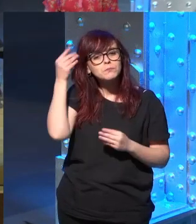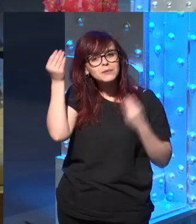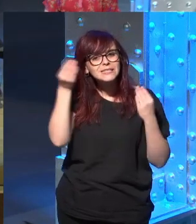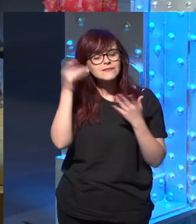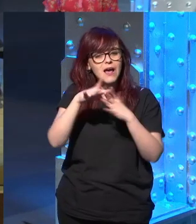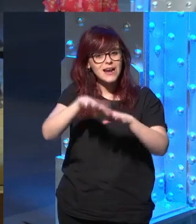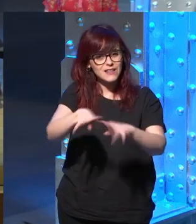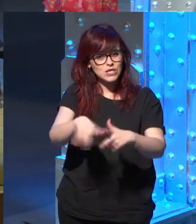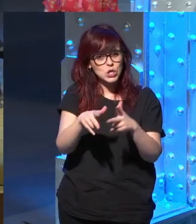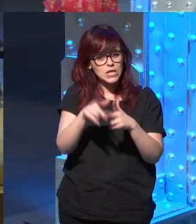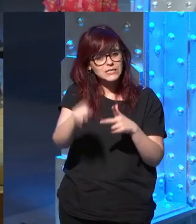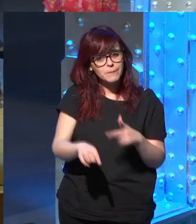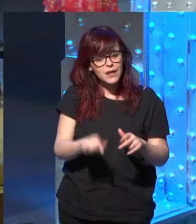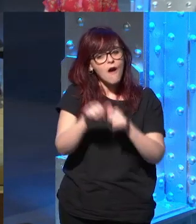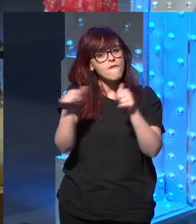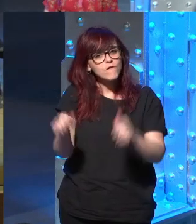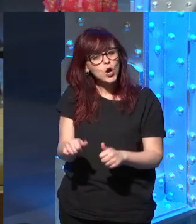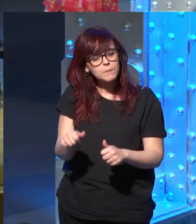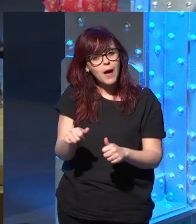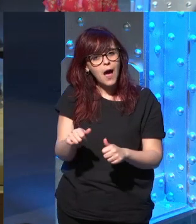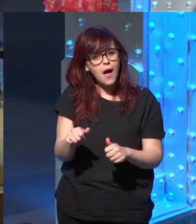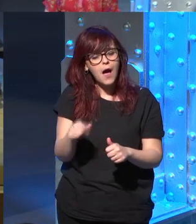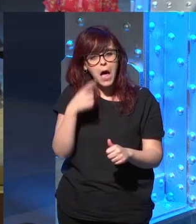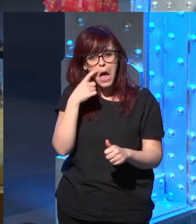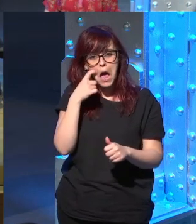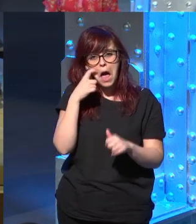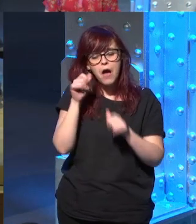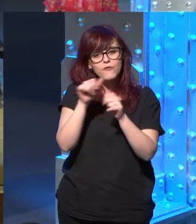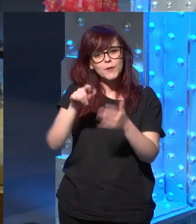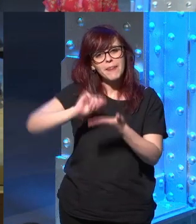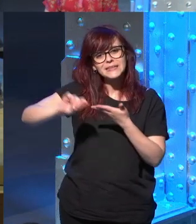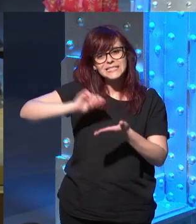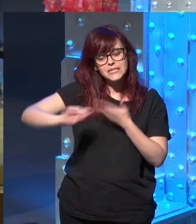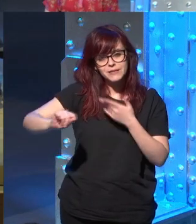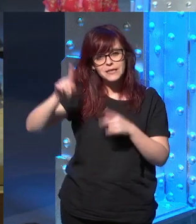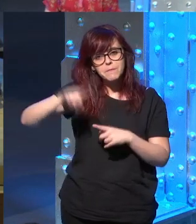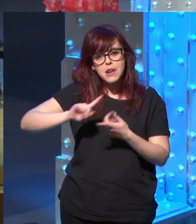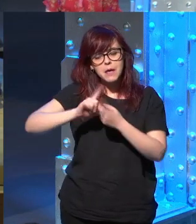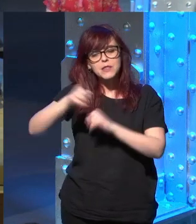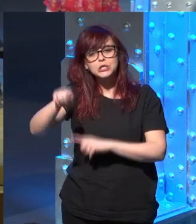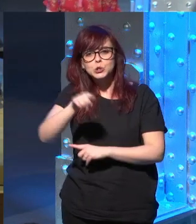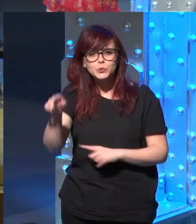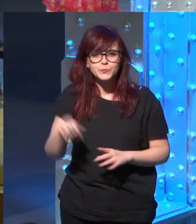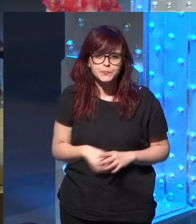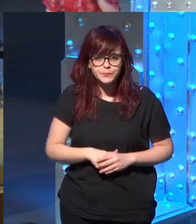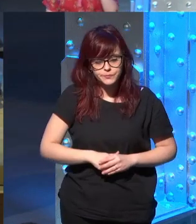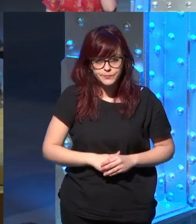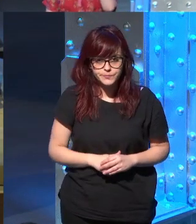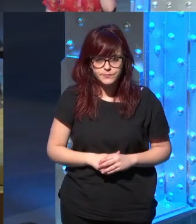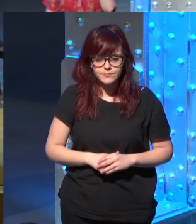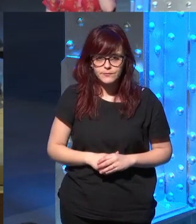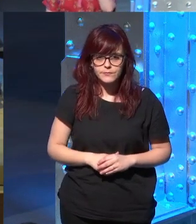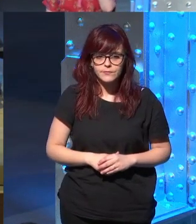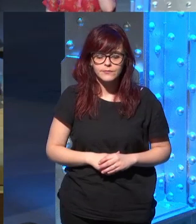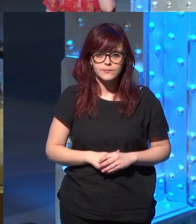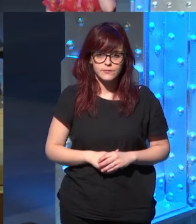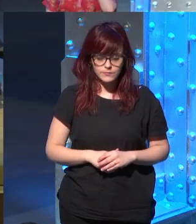redes sociales han cambiado también la forma en la que escribimos, la forma en la que se escribe?